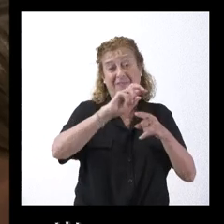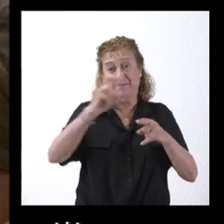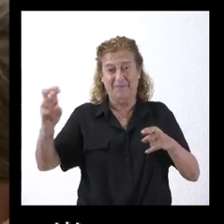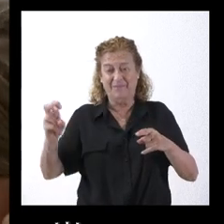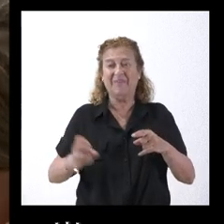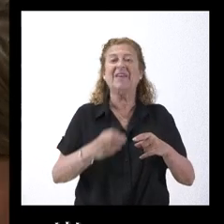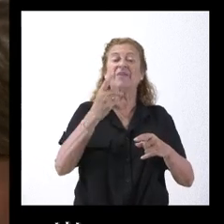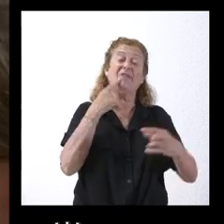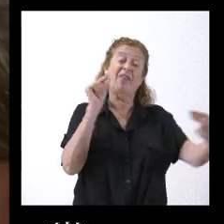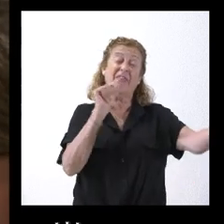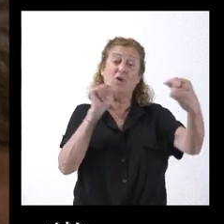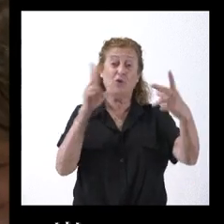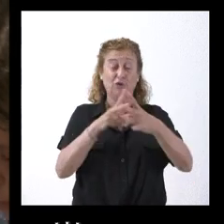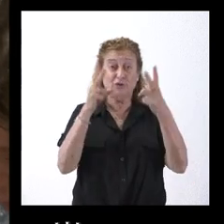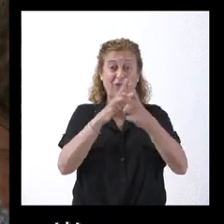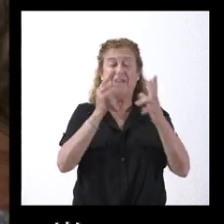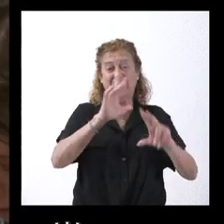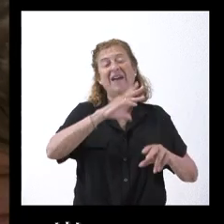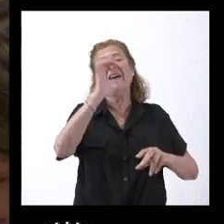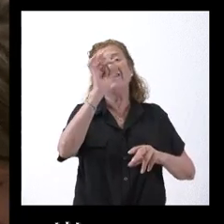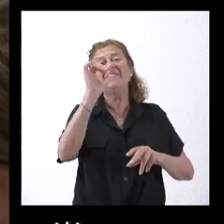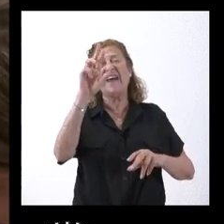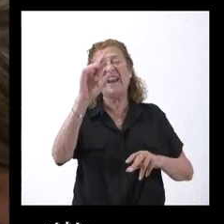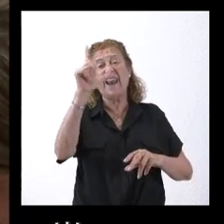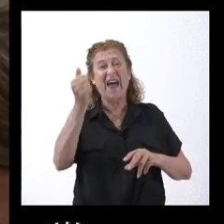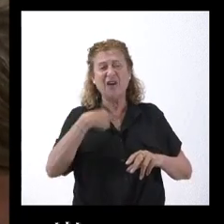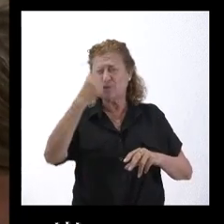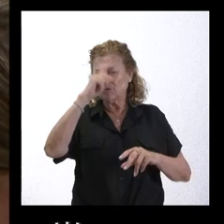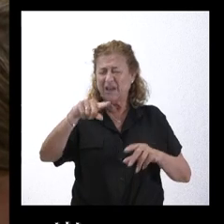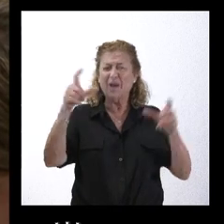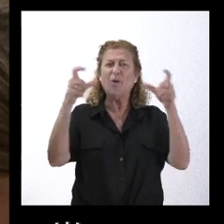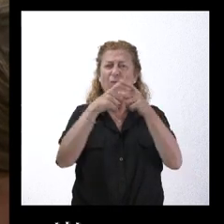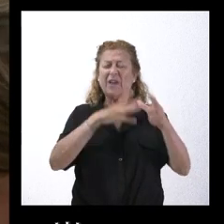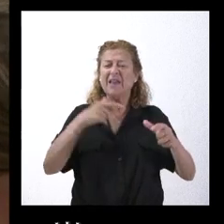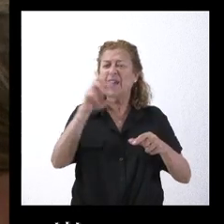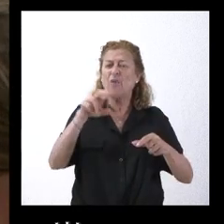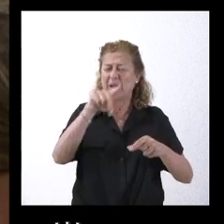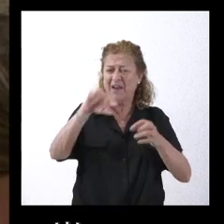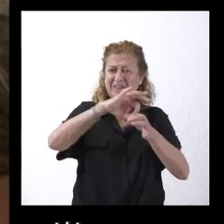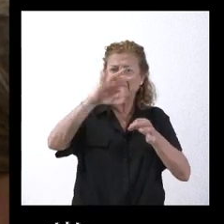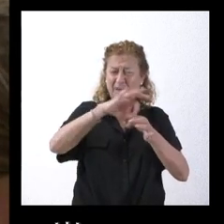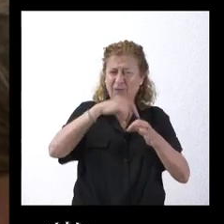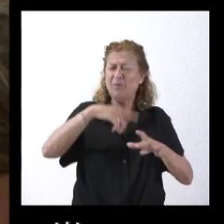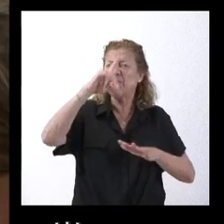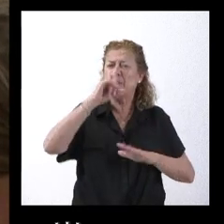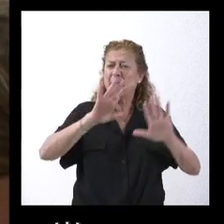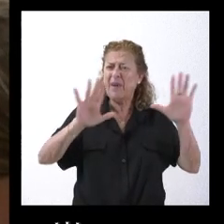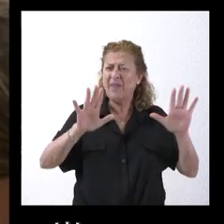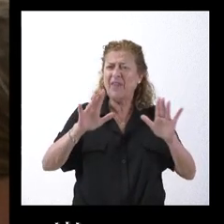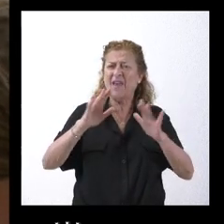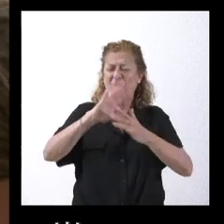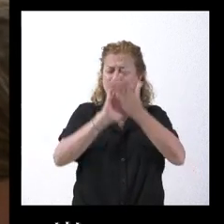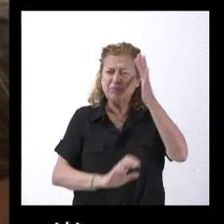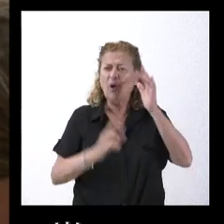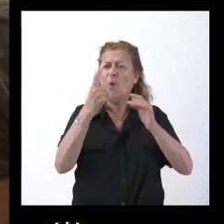el diálogo social. En cuanto al SERLA, no sé si la idea de la Junta es recuperar la financiación de este servicio, que si quiero recordar se mermó de 1 millón de